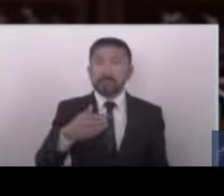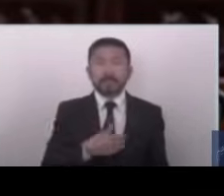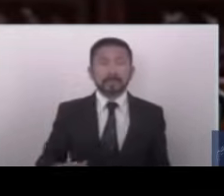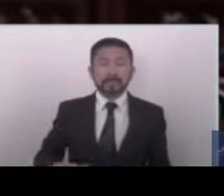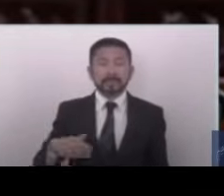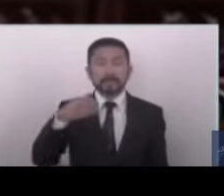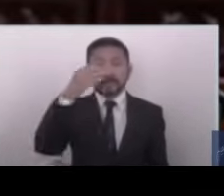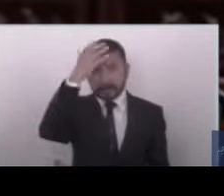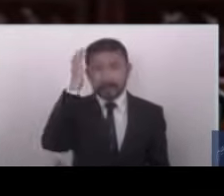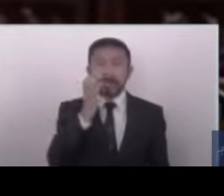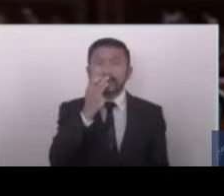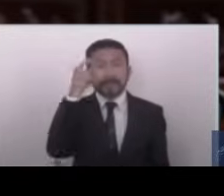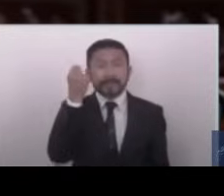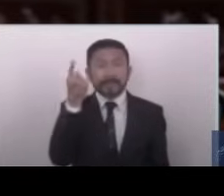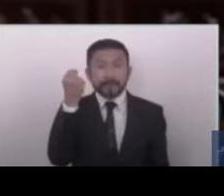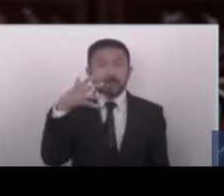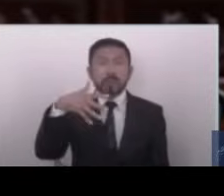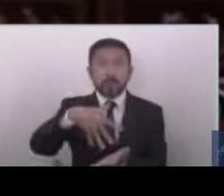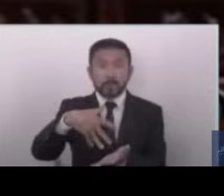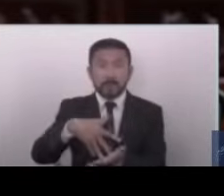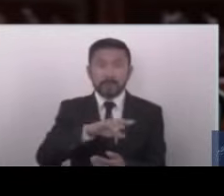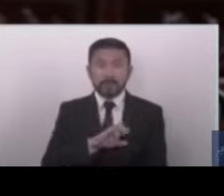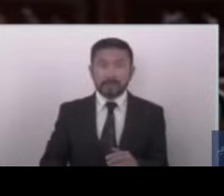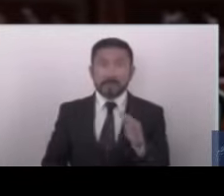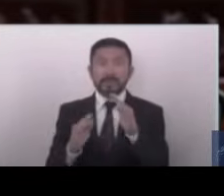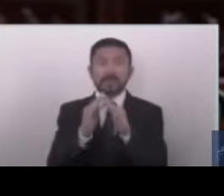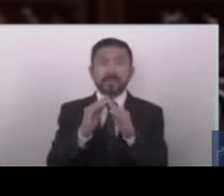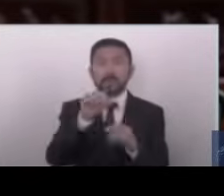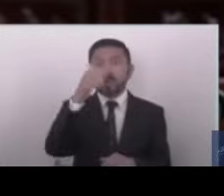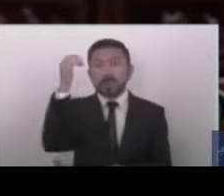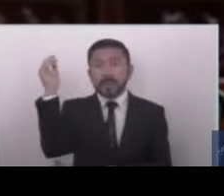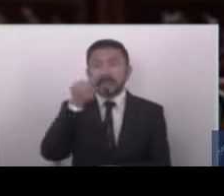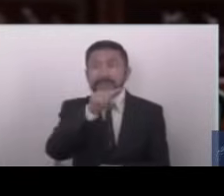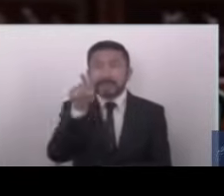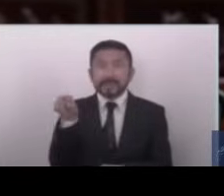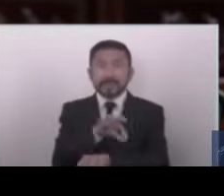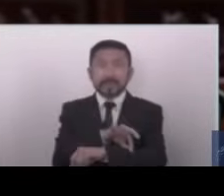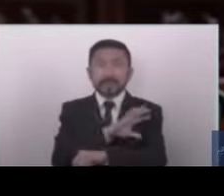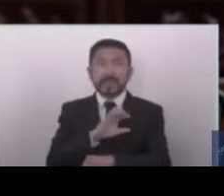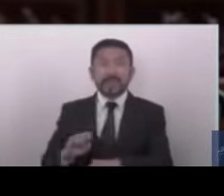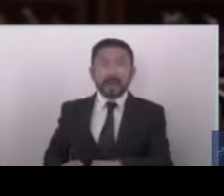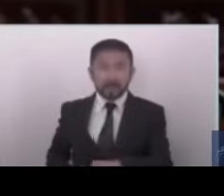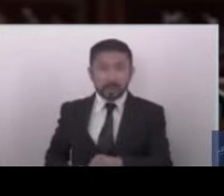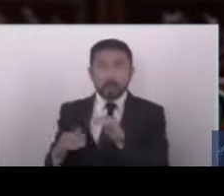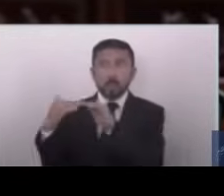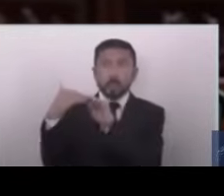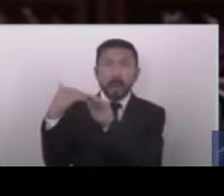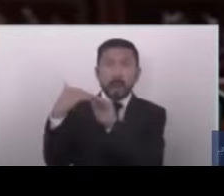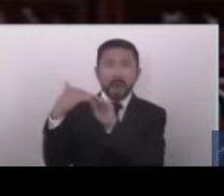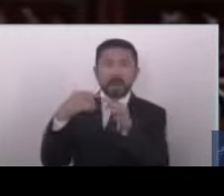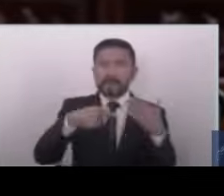importancia de la diáspora Por el simple hecho de que ellos son salvadoreños y son sujetos de derechos todos esos derechos que les